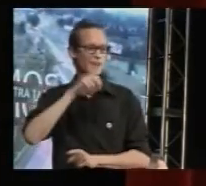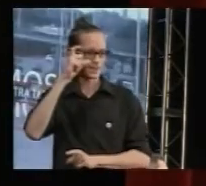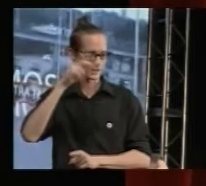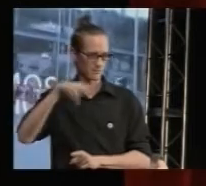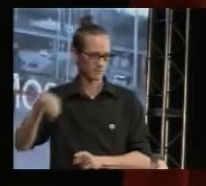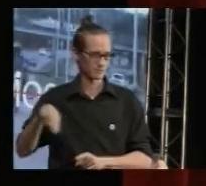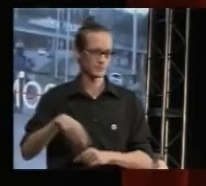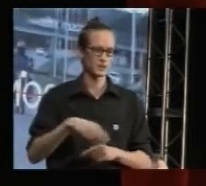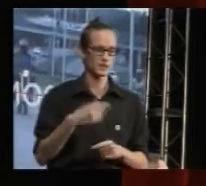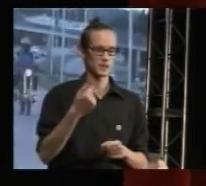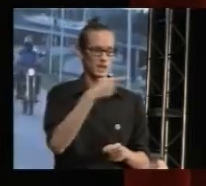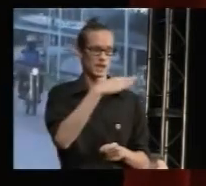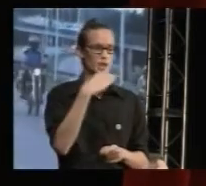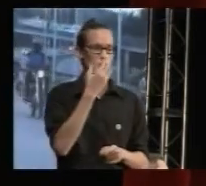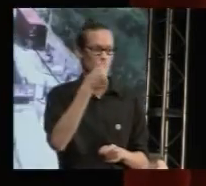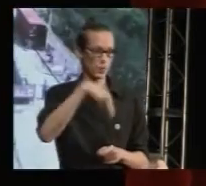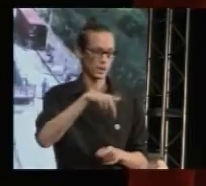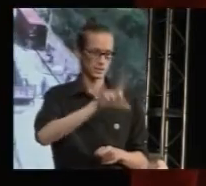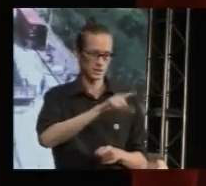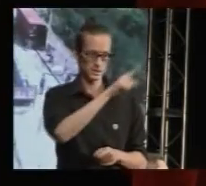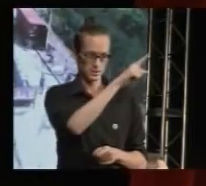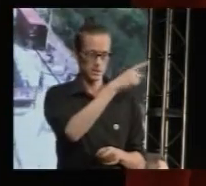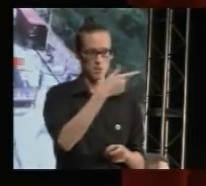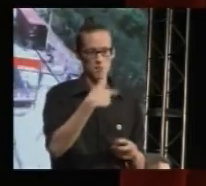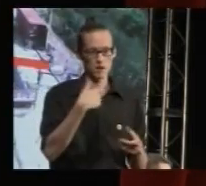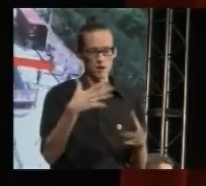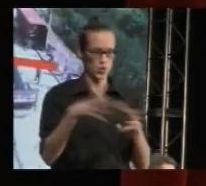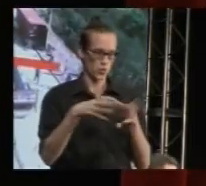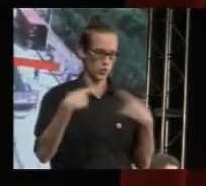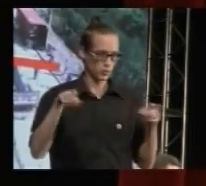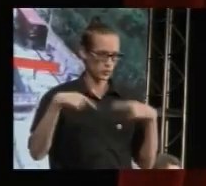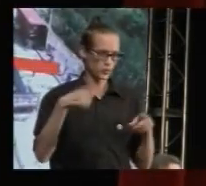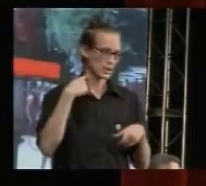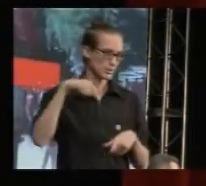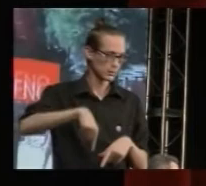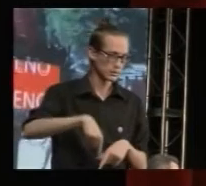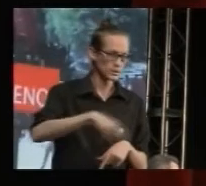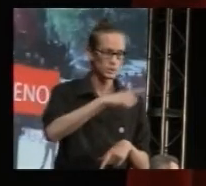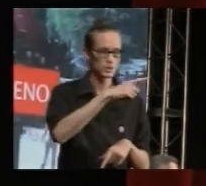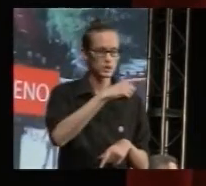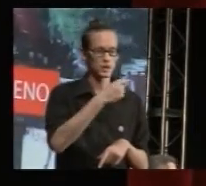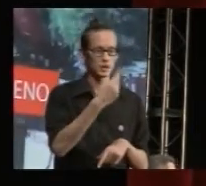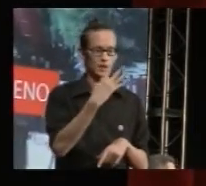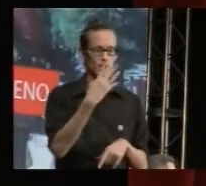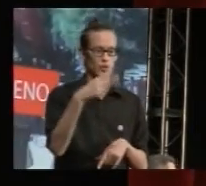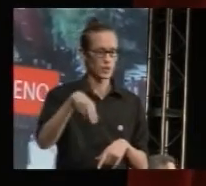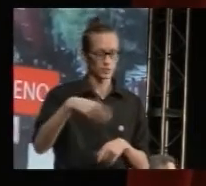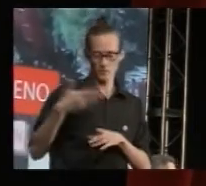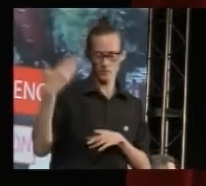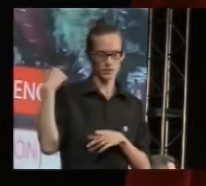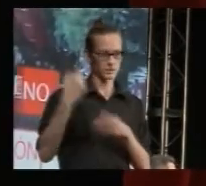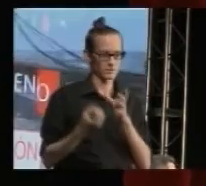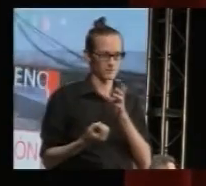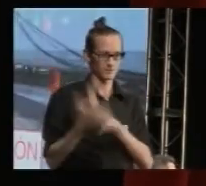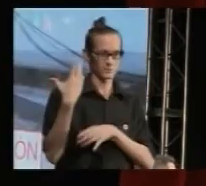ciclos, la roquería del Juan L. para las bandas paranaenses. El 4 de noviembre pasado se inauguraron los salones